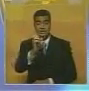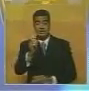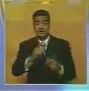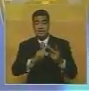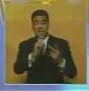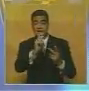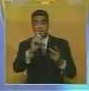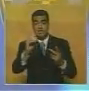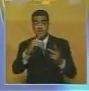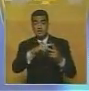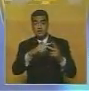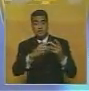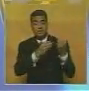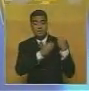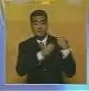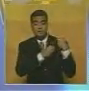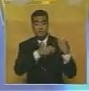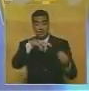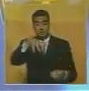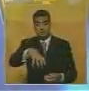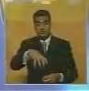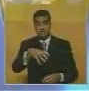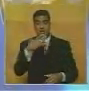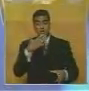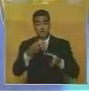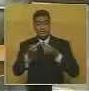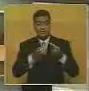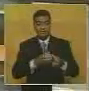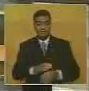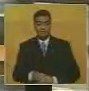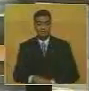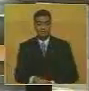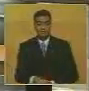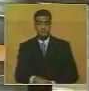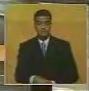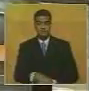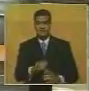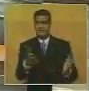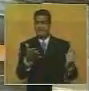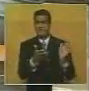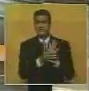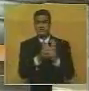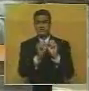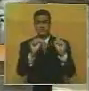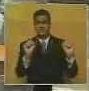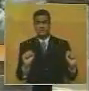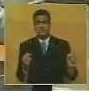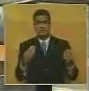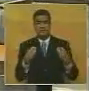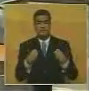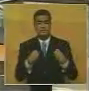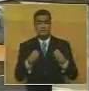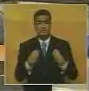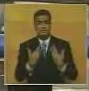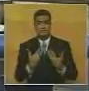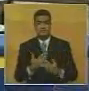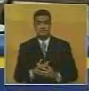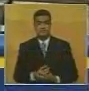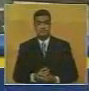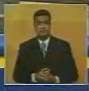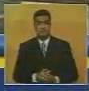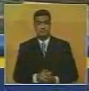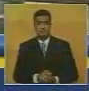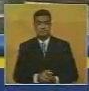Tania Díaz como representantes ante el Consejo de Estado. ¿Para qué sirve un sistema que convivió